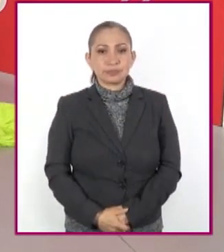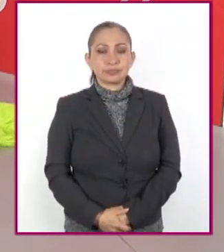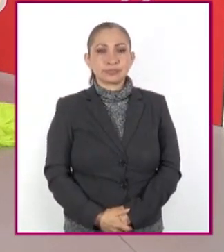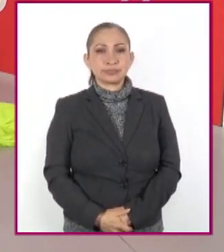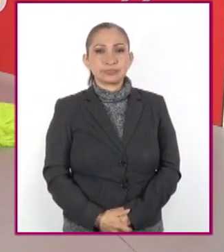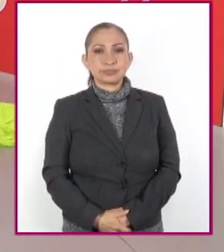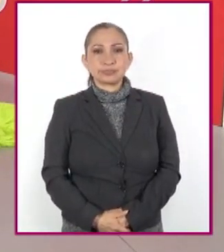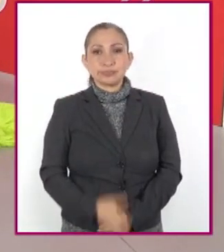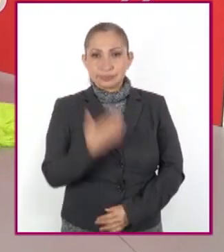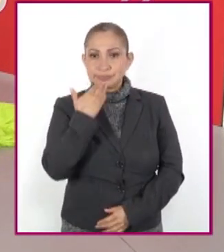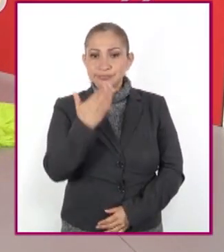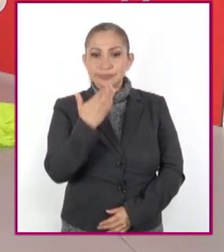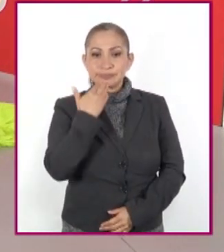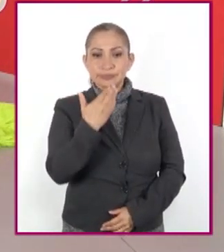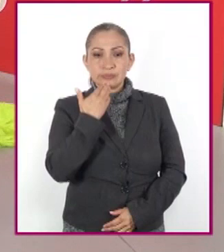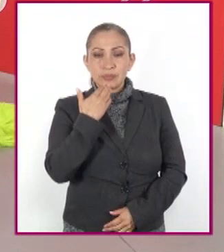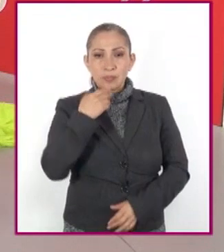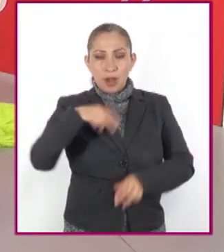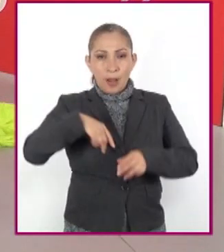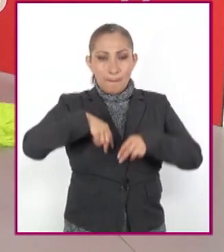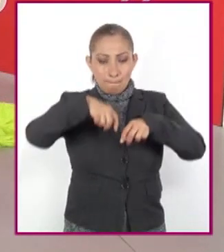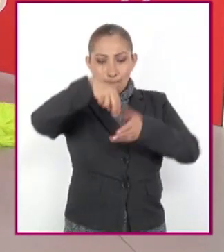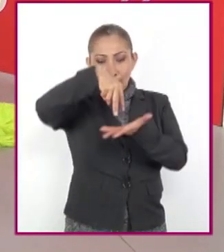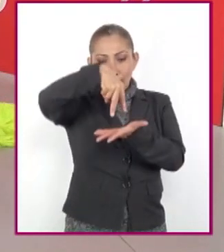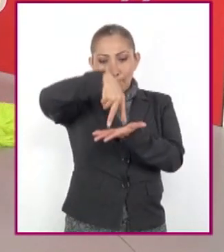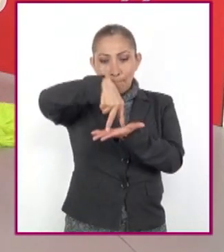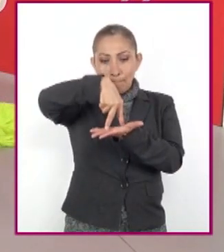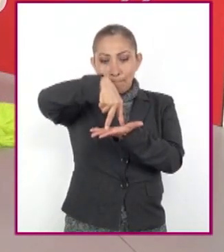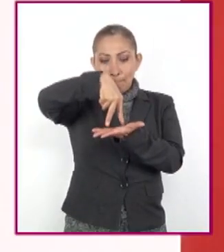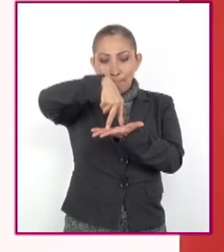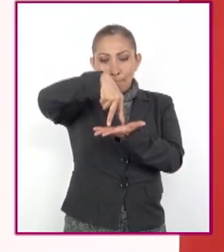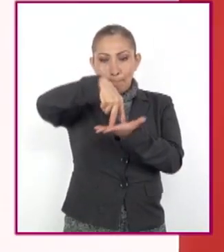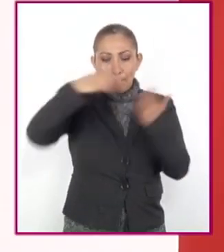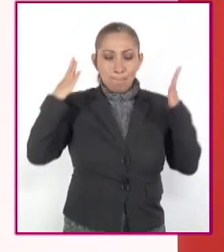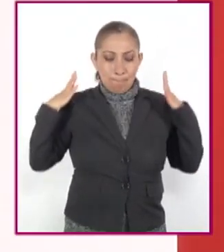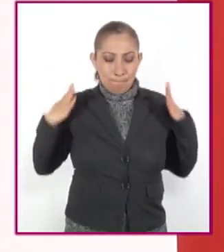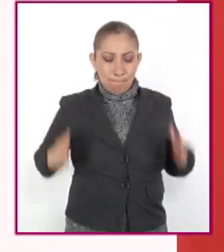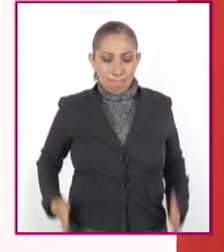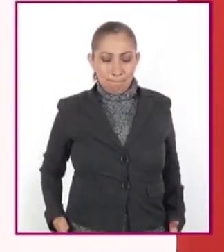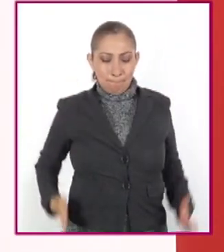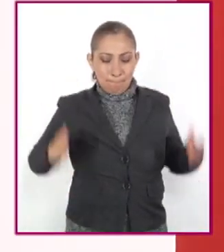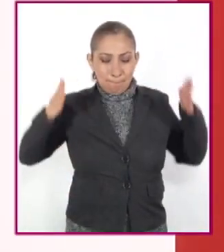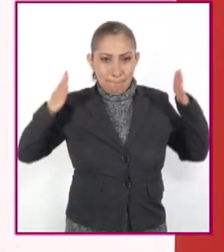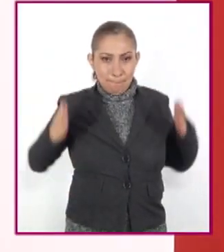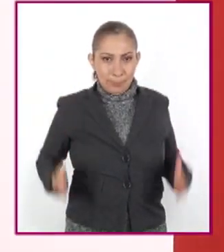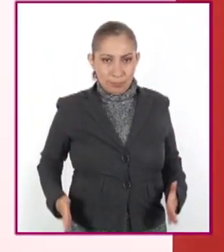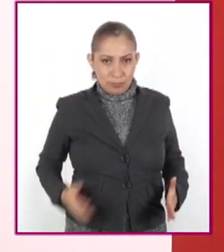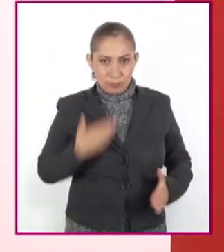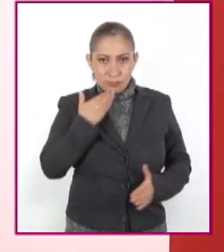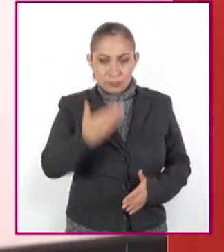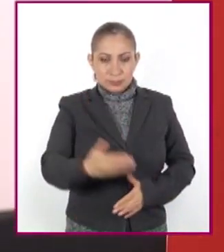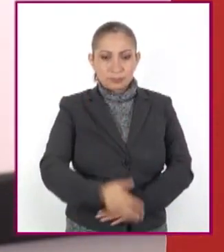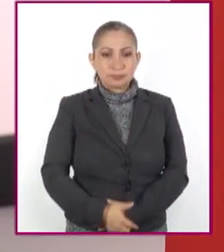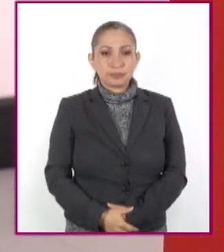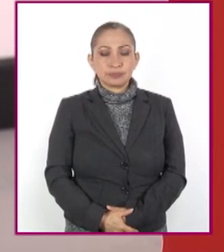Muy bien, algo separadas nuestros pies, como a la altura de nuestros hombros. Muy bien,